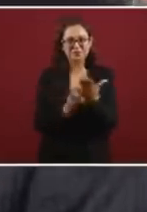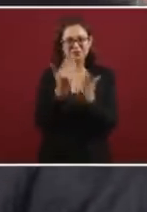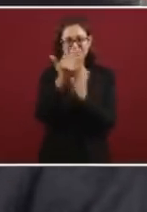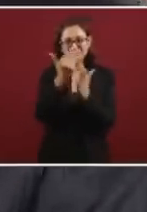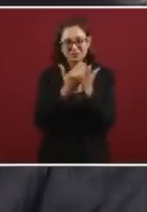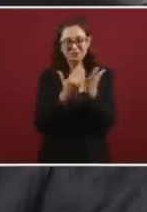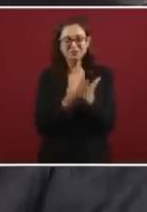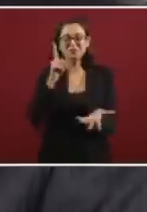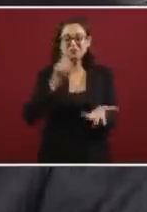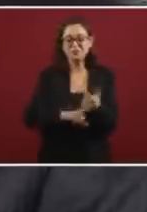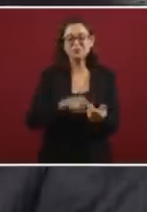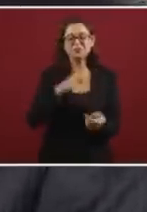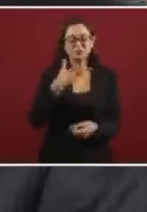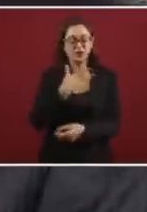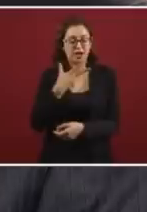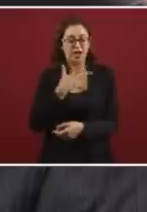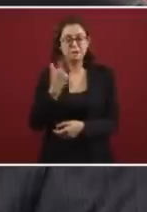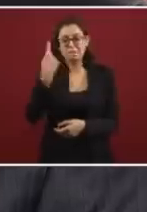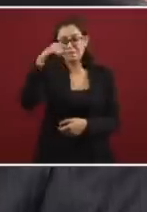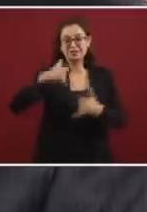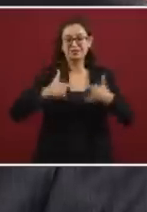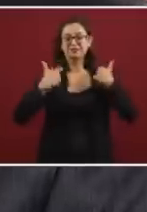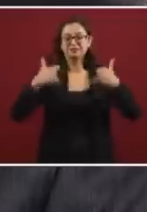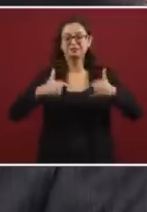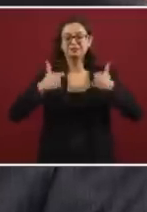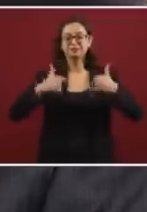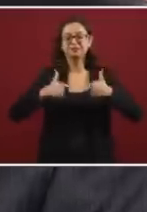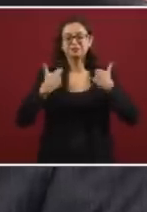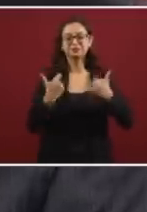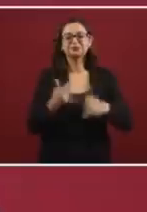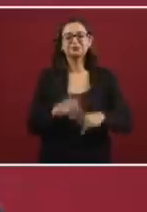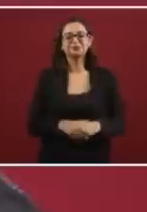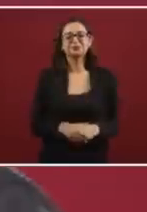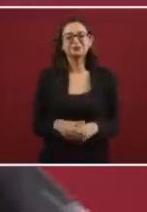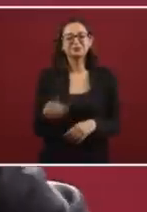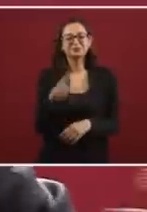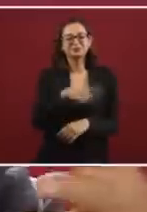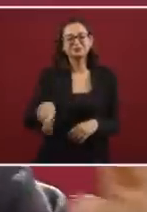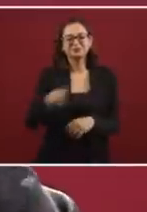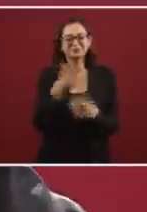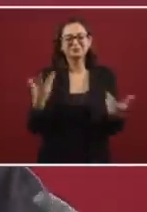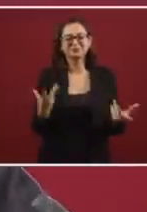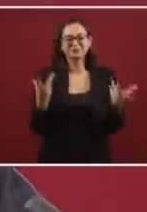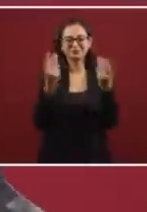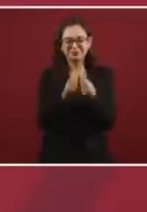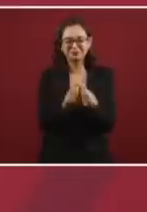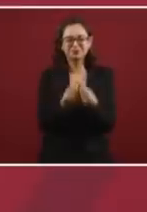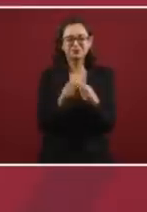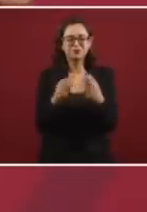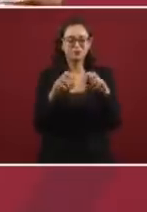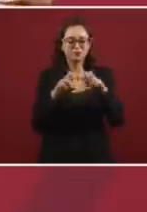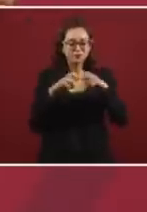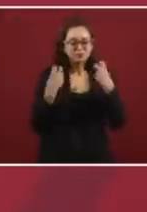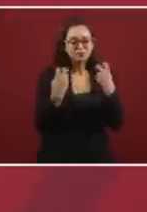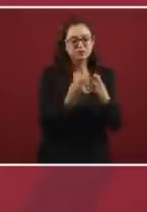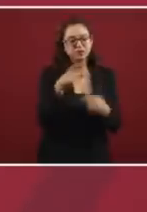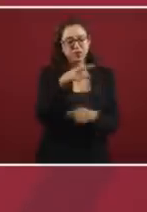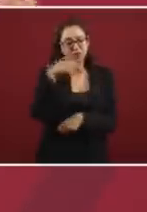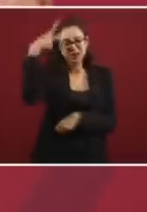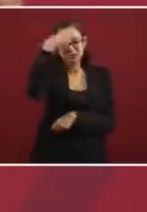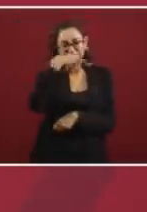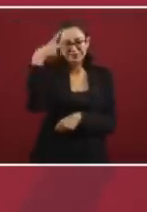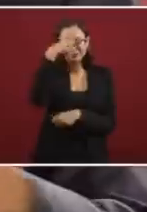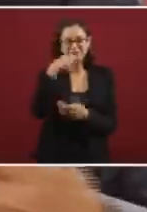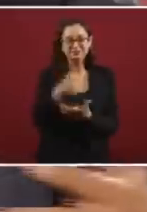cara de jóvenes que se reúnen con una psicóloga